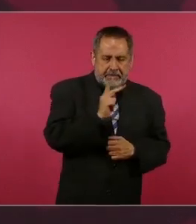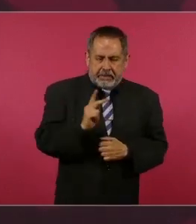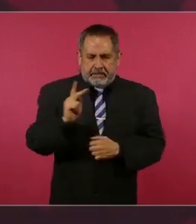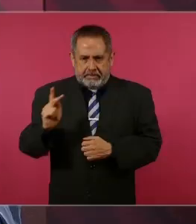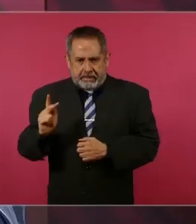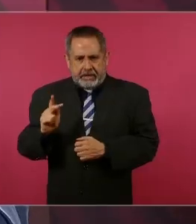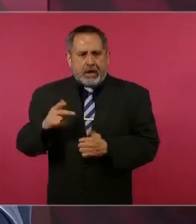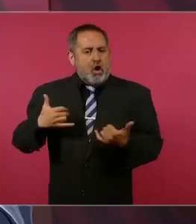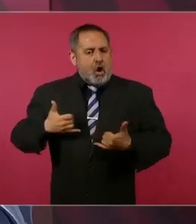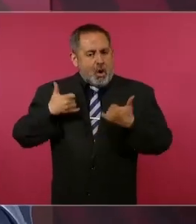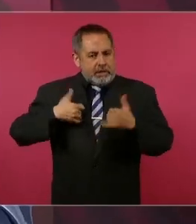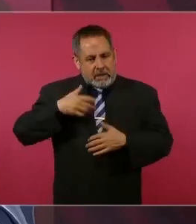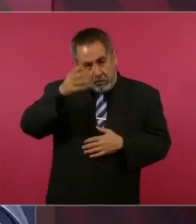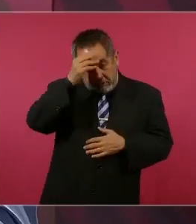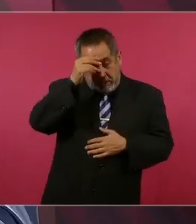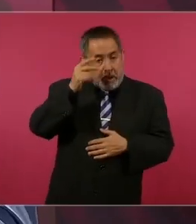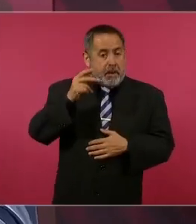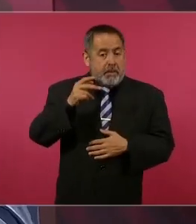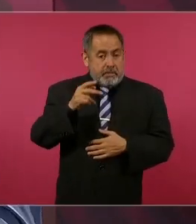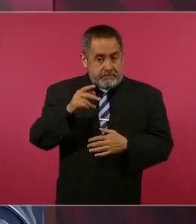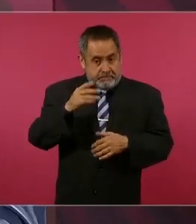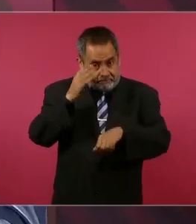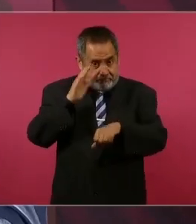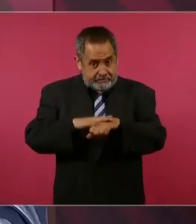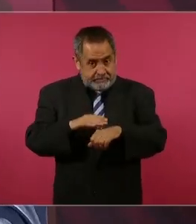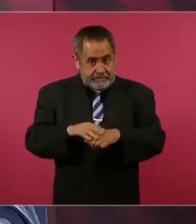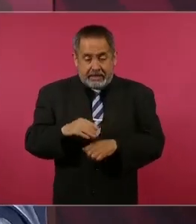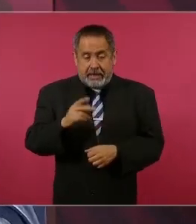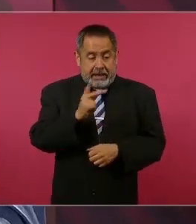jóvenes, acuérdense, en la política: